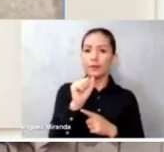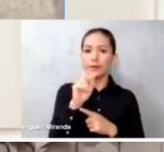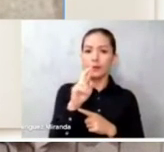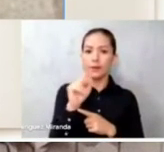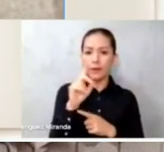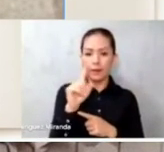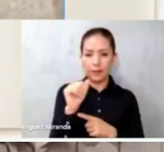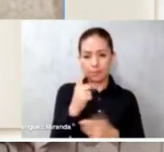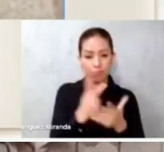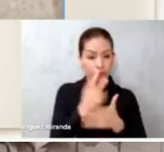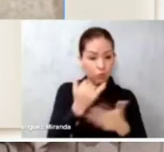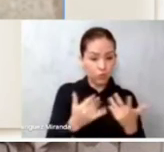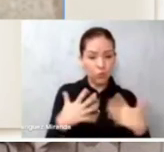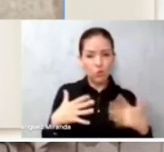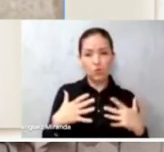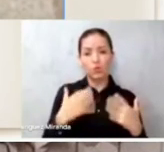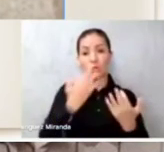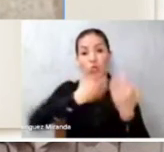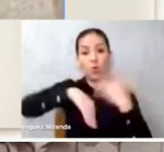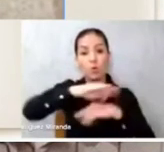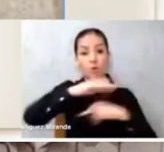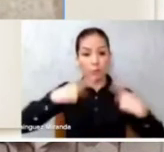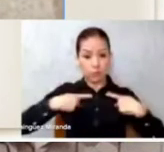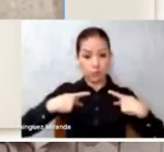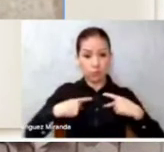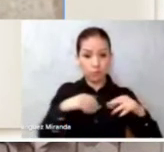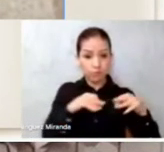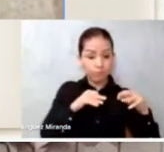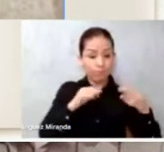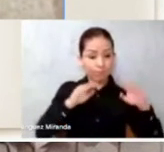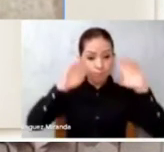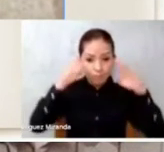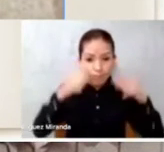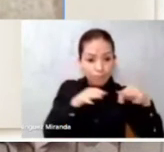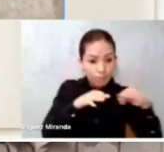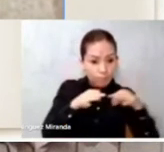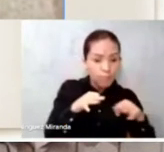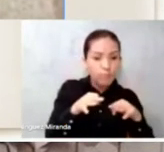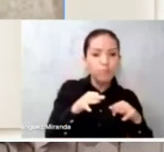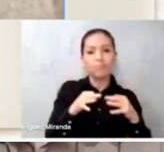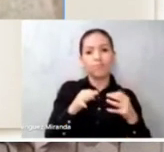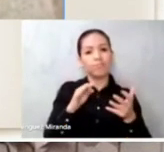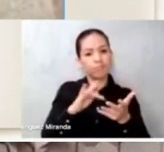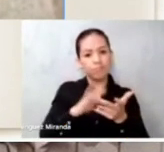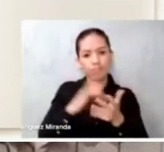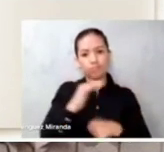todo el personal que trabajó en ello. Es tanto, magistrado presidente.